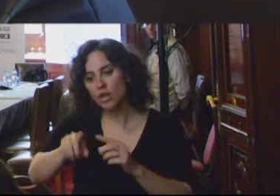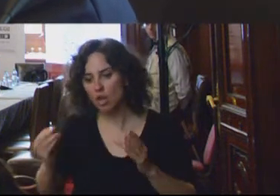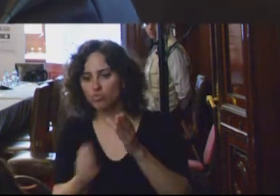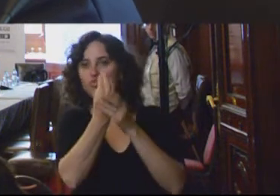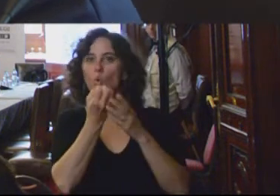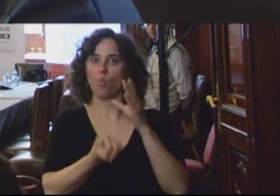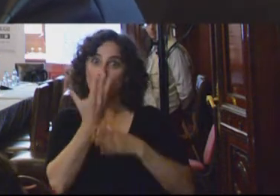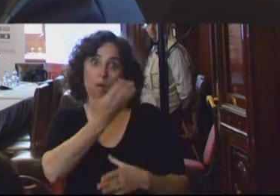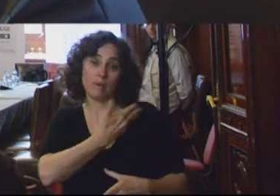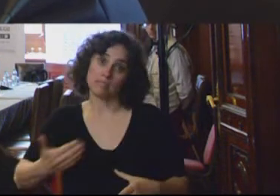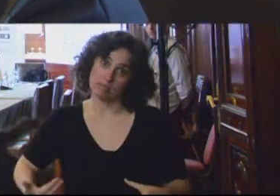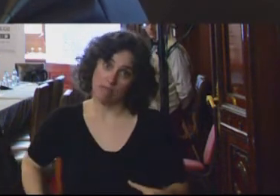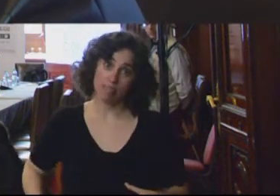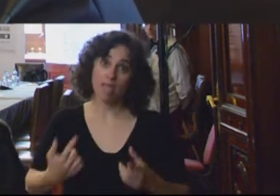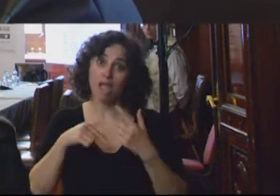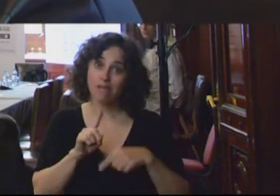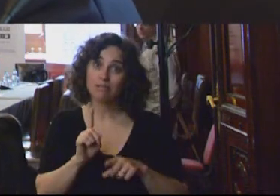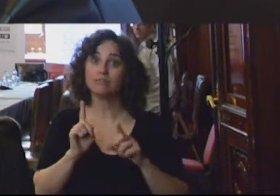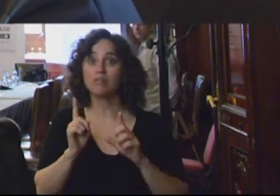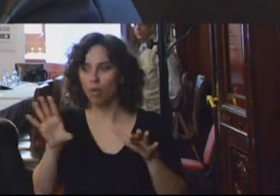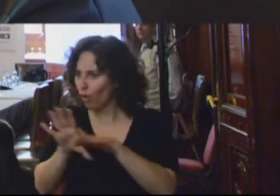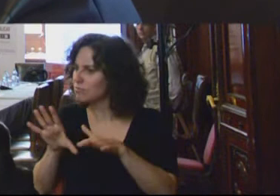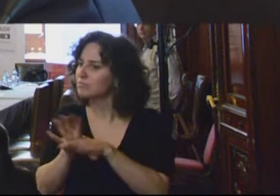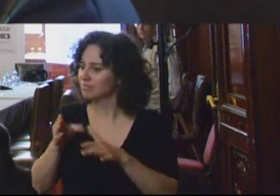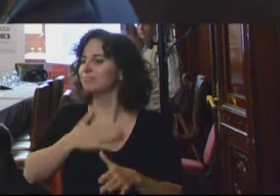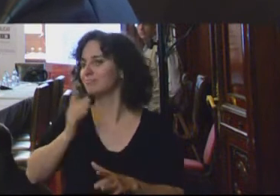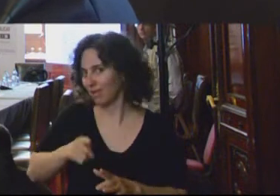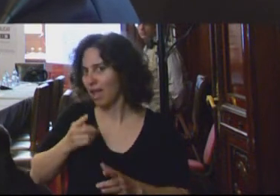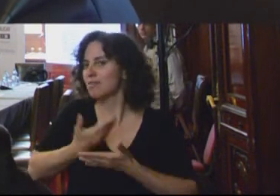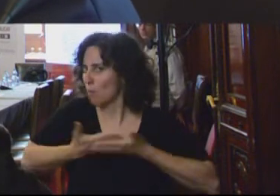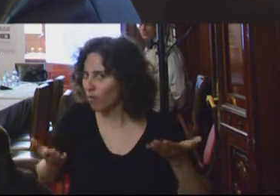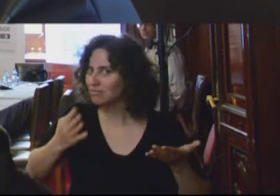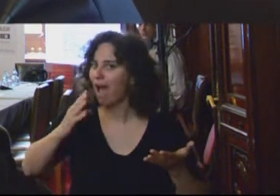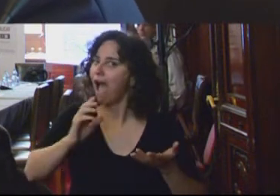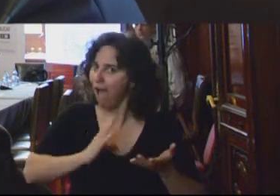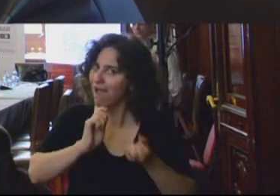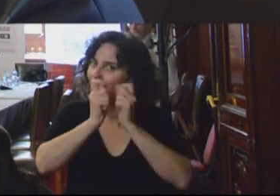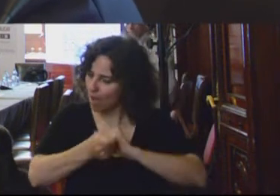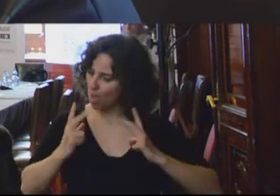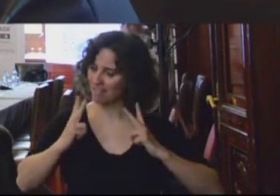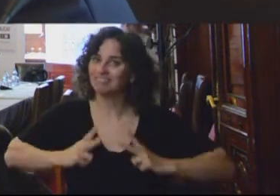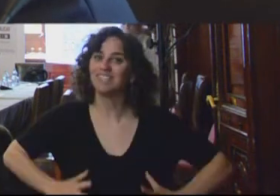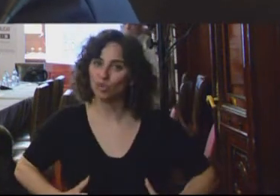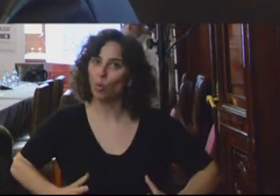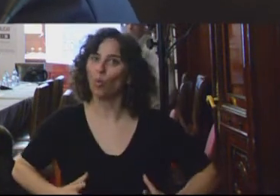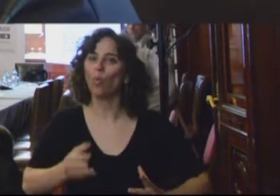presidente, y bueno, notoriamente coincidimos en que se nota el cambio de actitud y de discurso y también